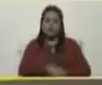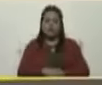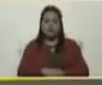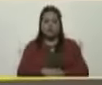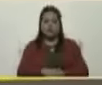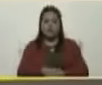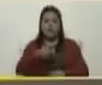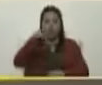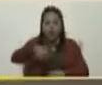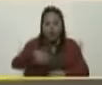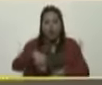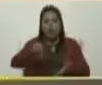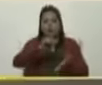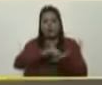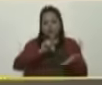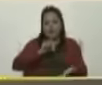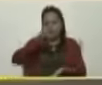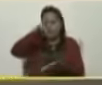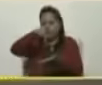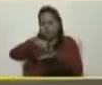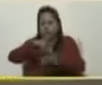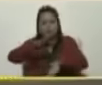estoy aquí de regreso porque